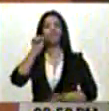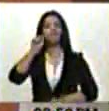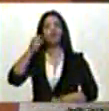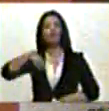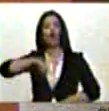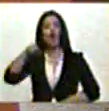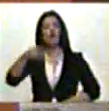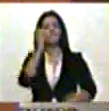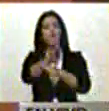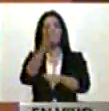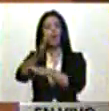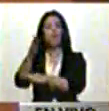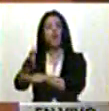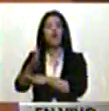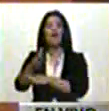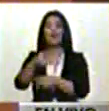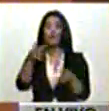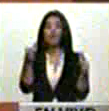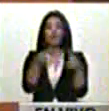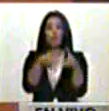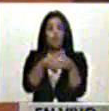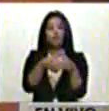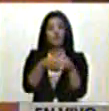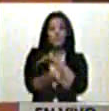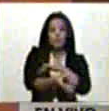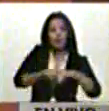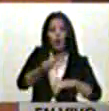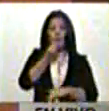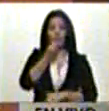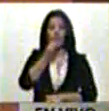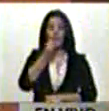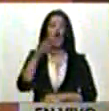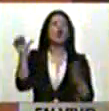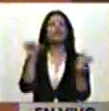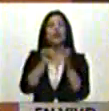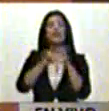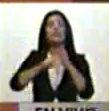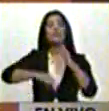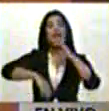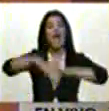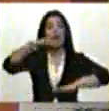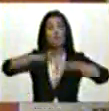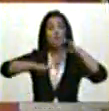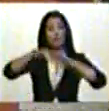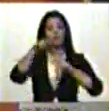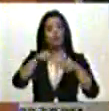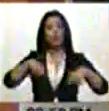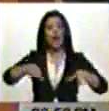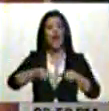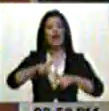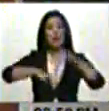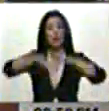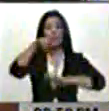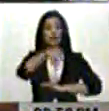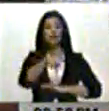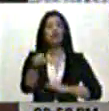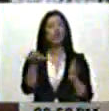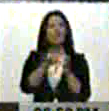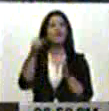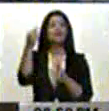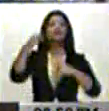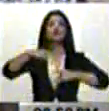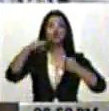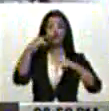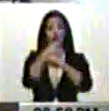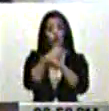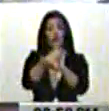En la población de Carúpano, Estado Sucre, la operación incautó 76 cédulas de identidad laminadas